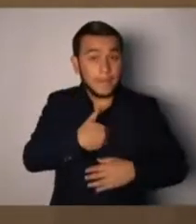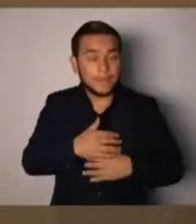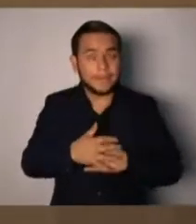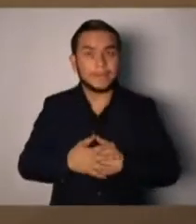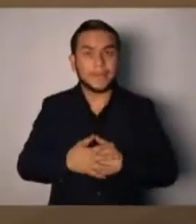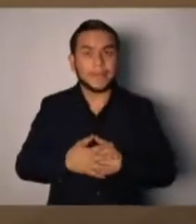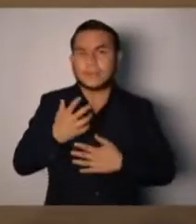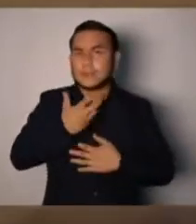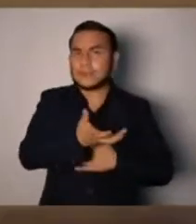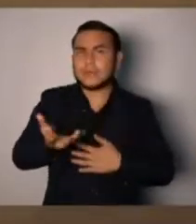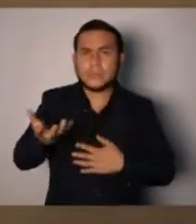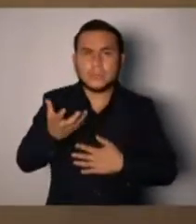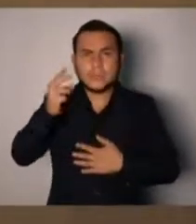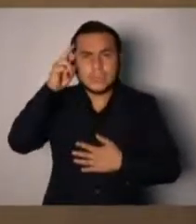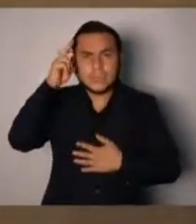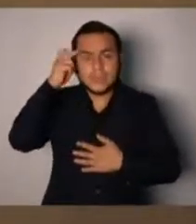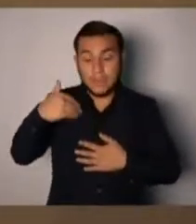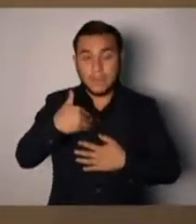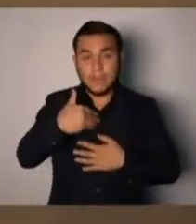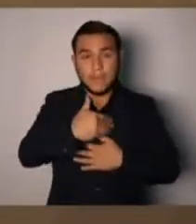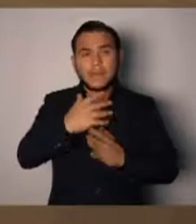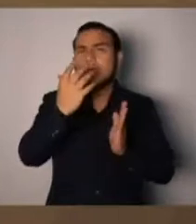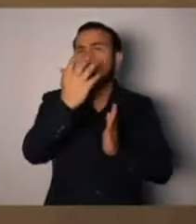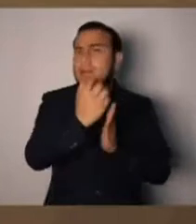y a todos los que sean dice al ministro de hacienda